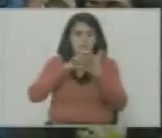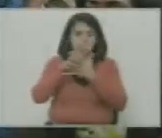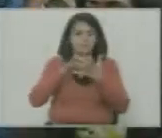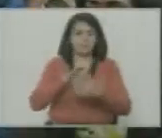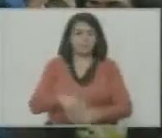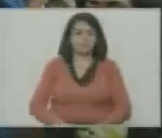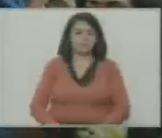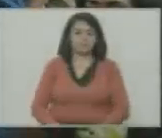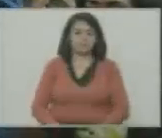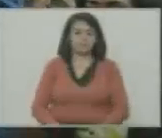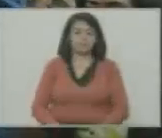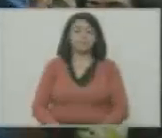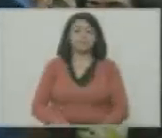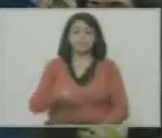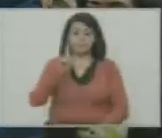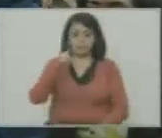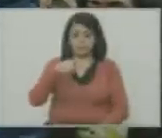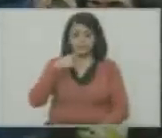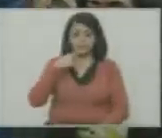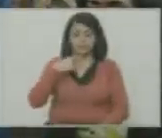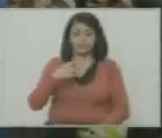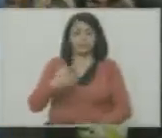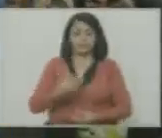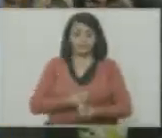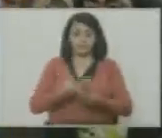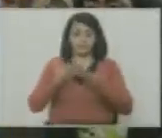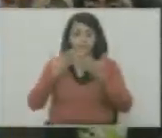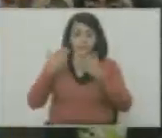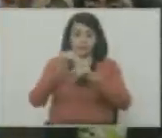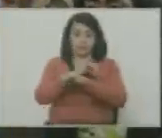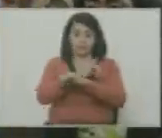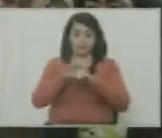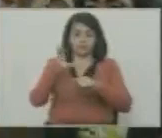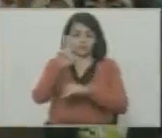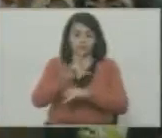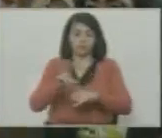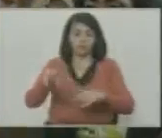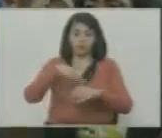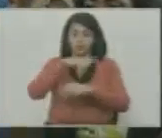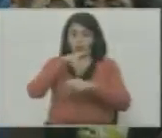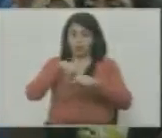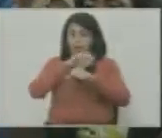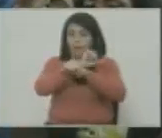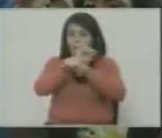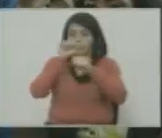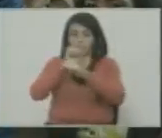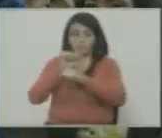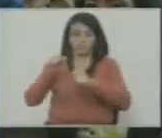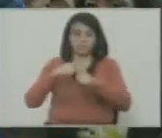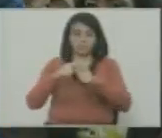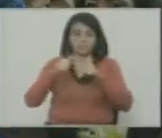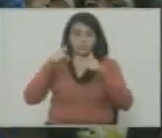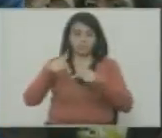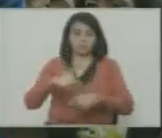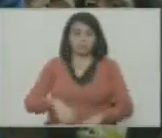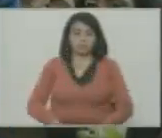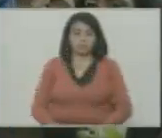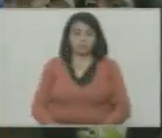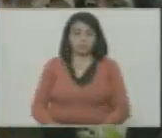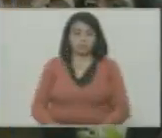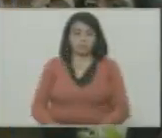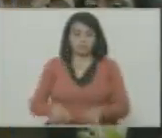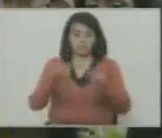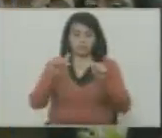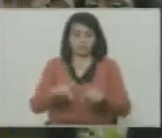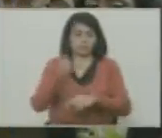enfrentar. Elevamos asimismo nuestros votos por el fin del uso de las armas nucleares y que desde